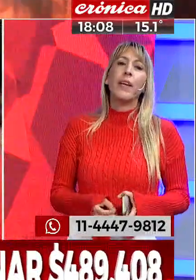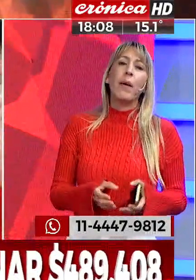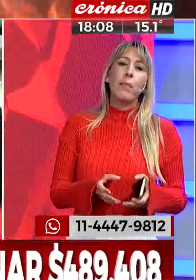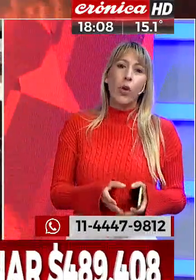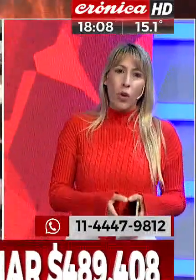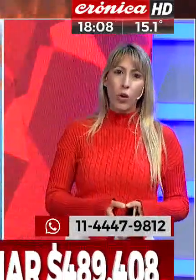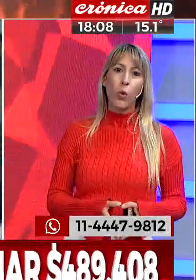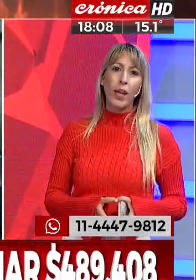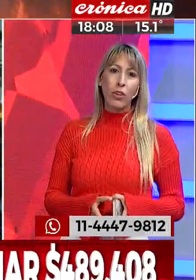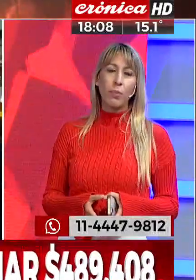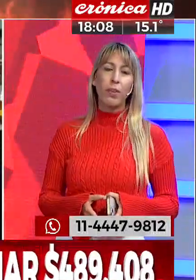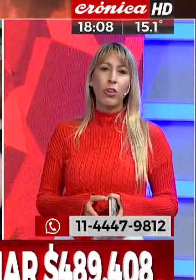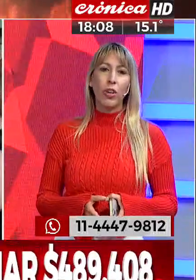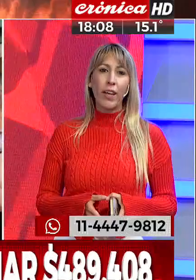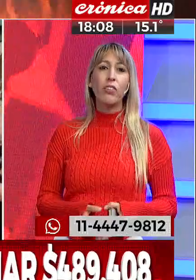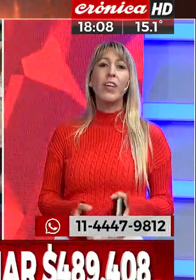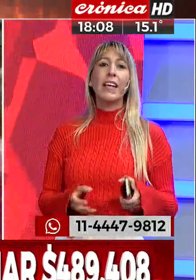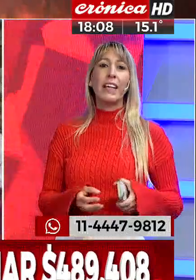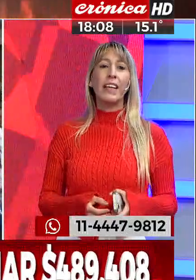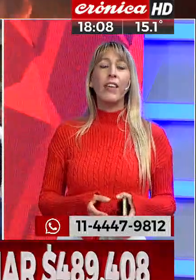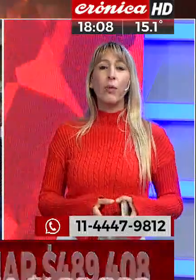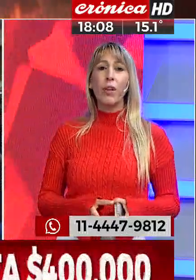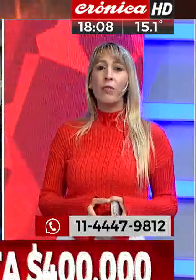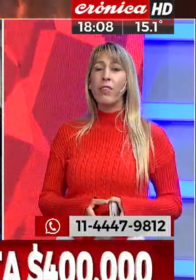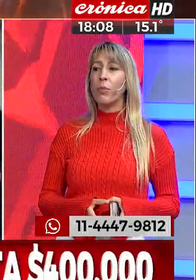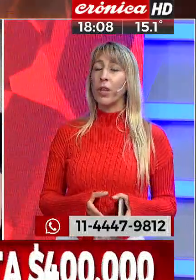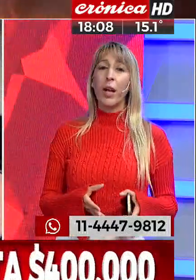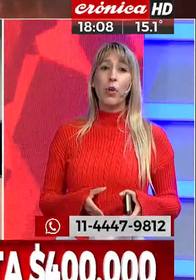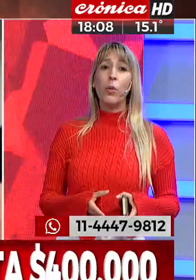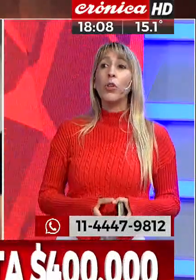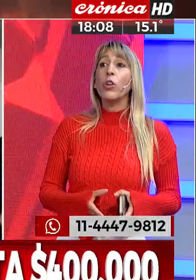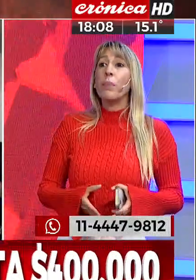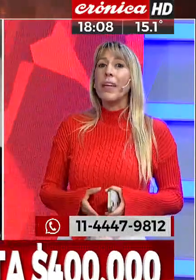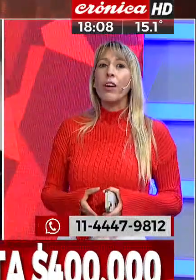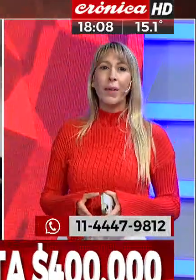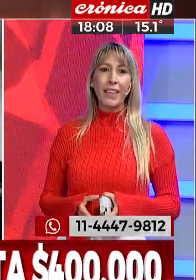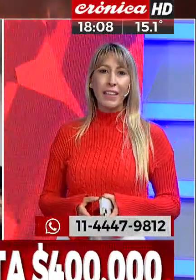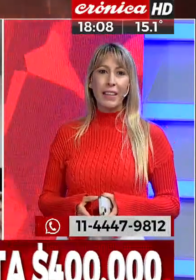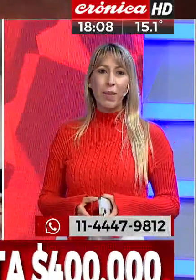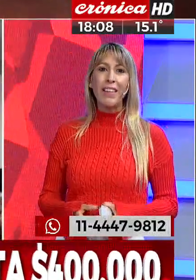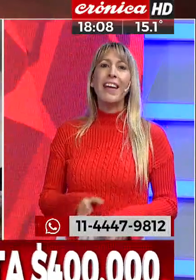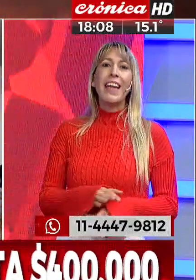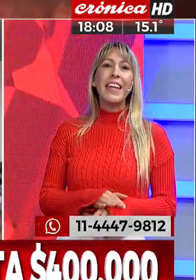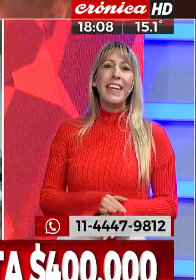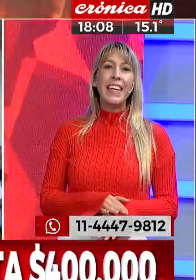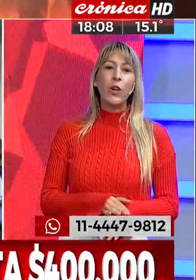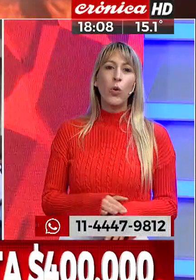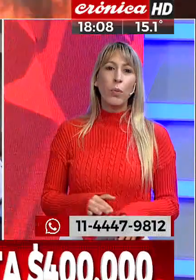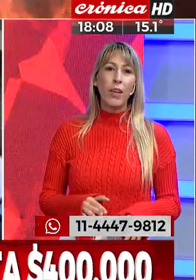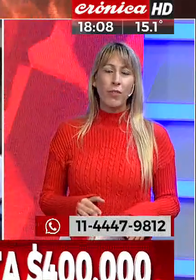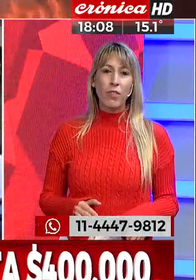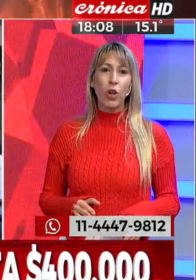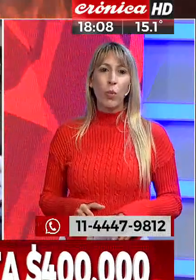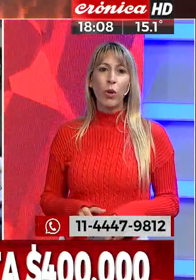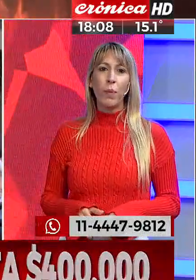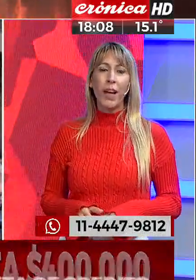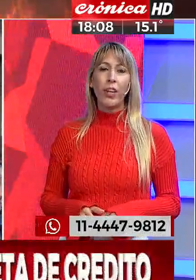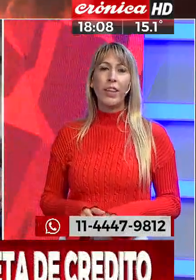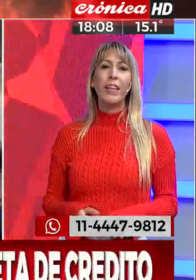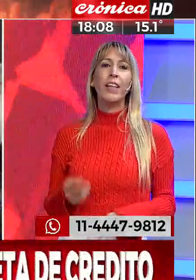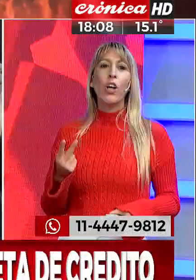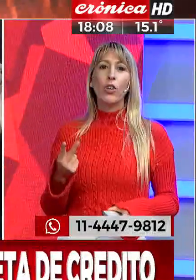acompañaba poco a los jubilados y pensionados que tenían dos beneficios porque era poco monto pero a partir de este mes ningún beneficio de